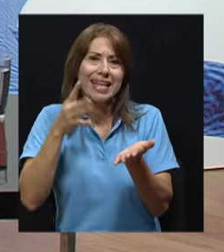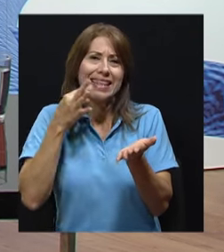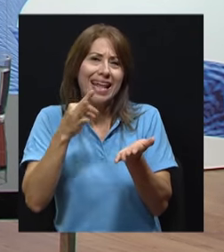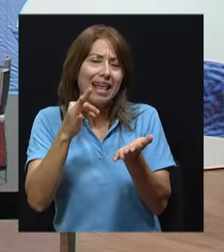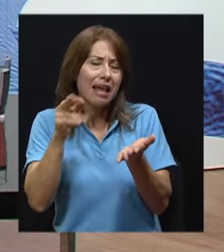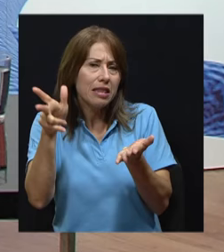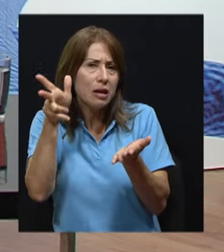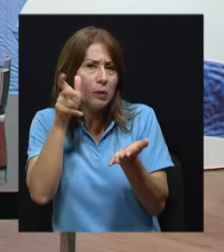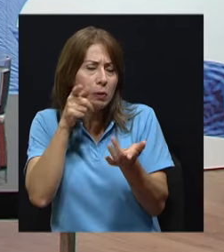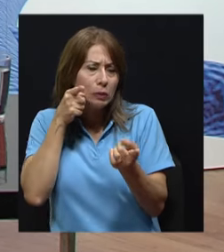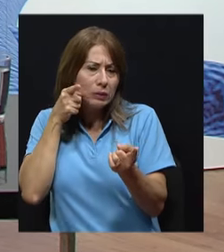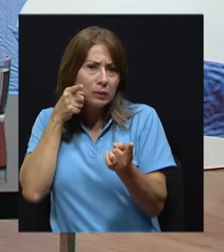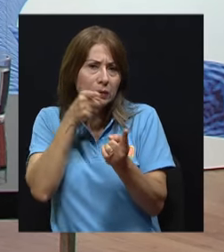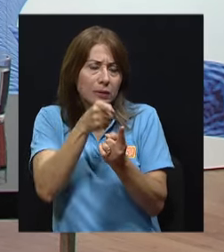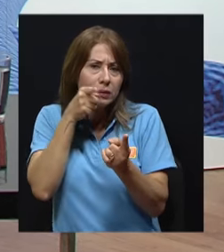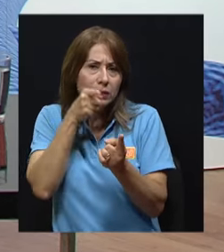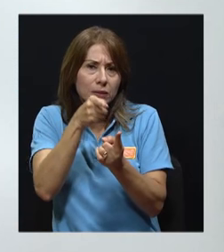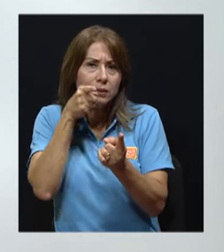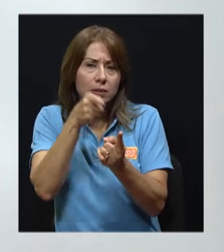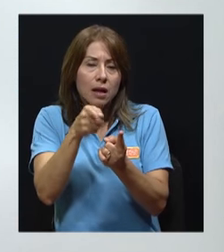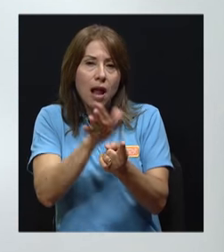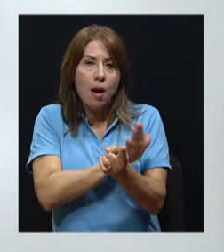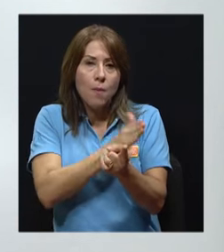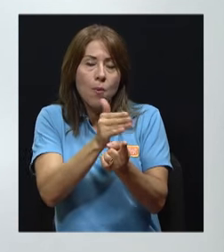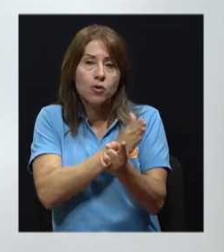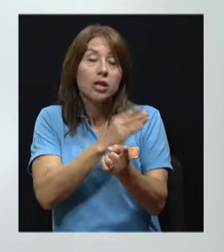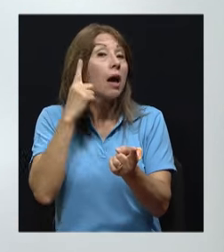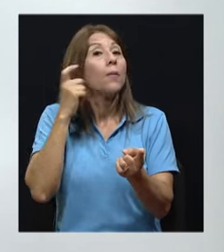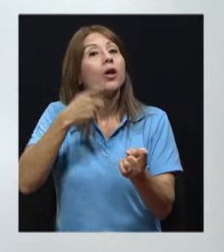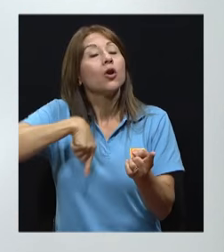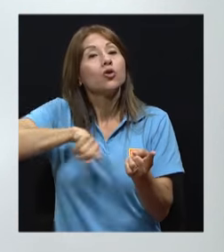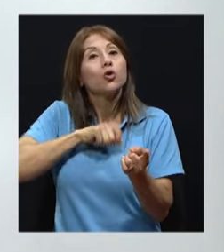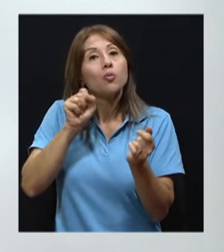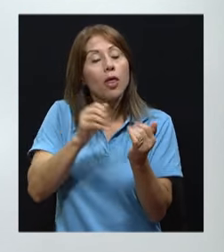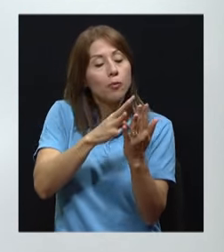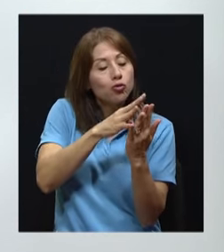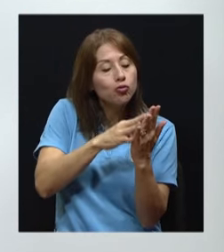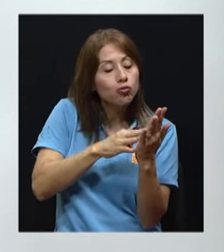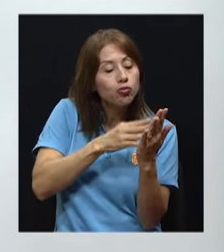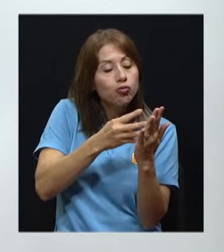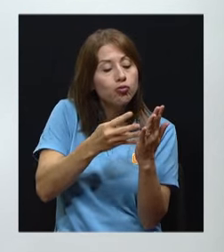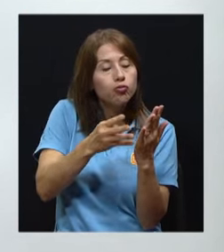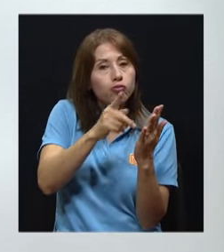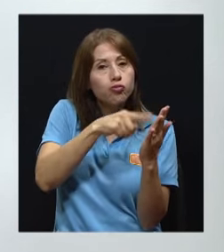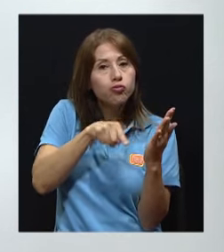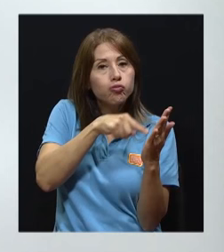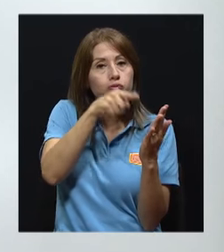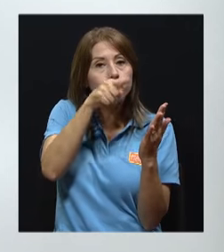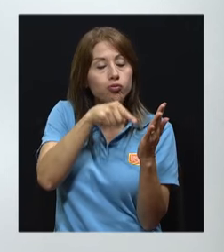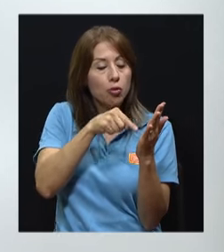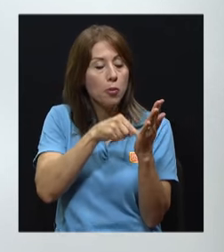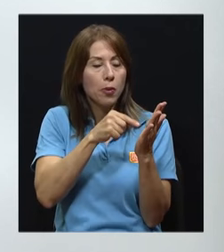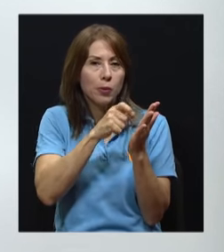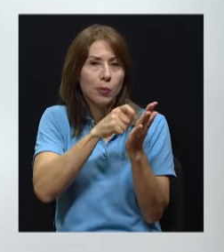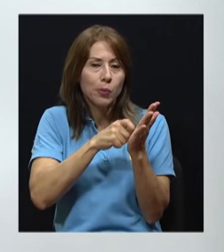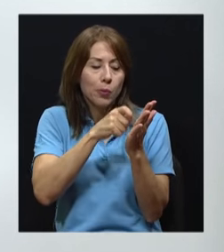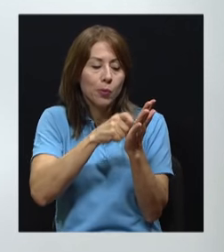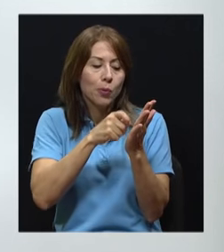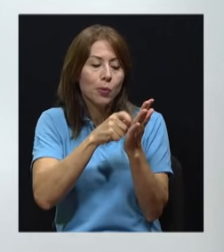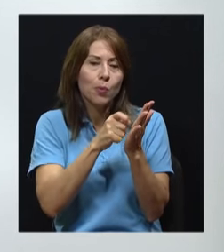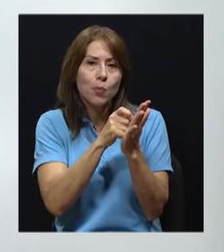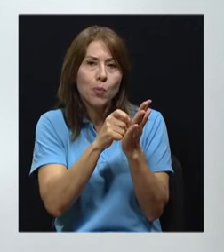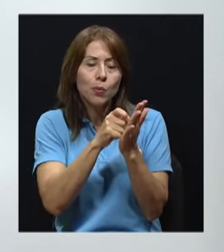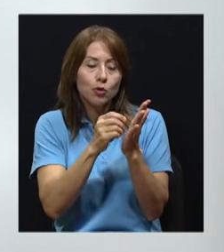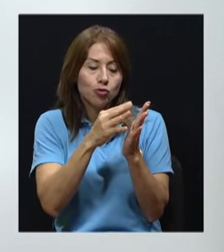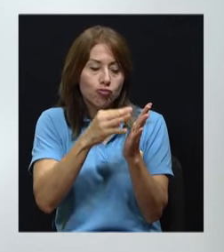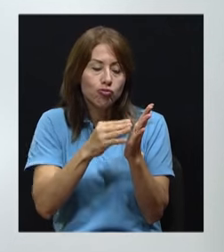más literal posible de la música Exacto exacto si bien Nosotros podemos poner los puntos y las rayitas